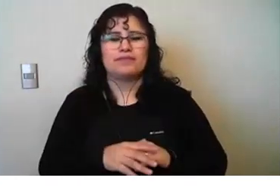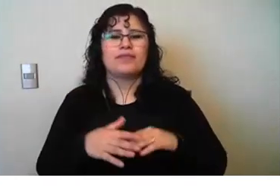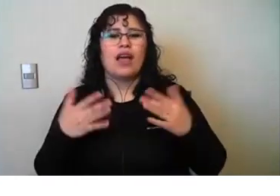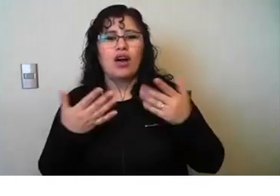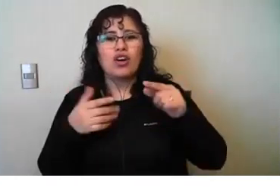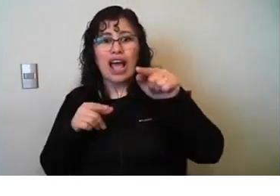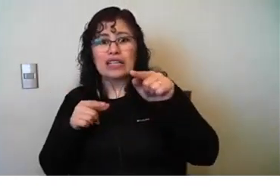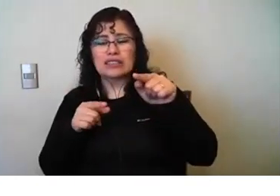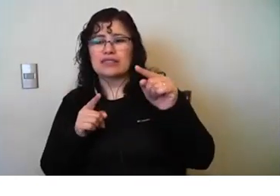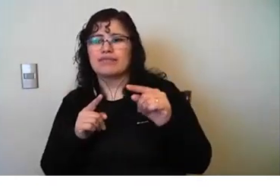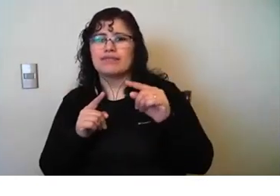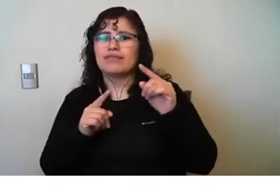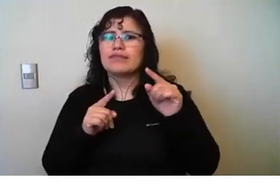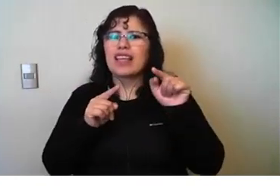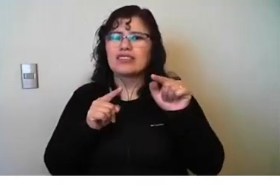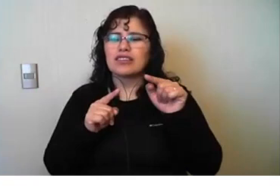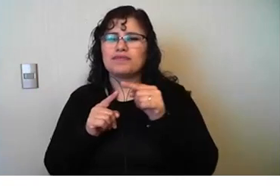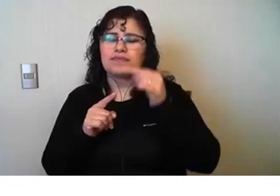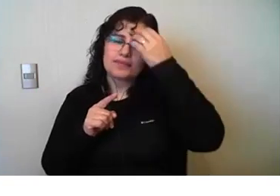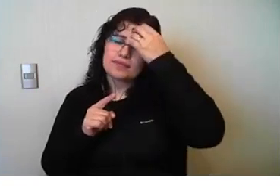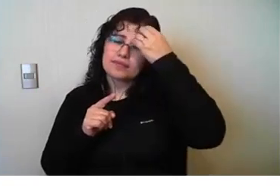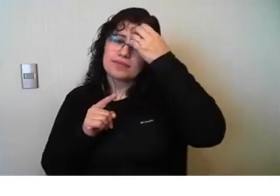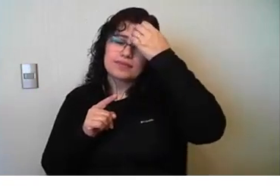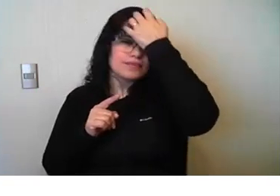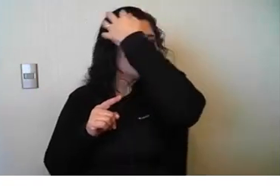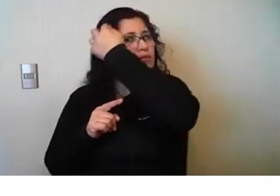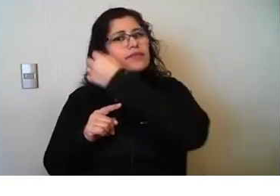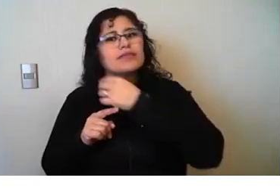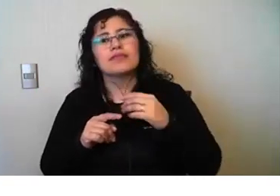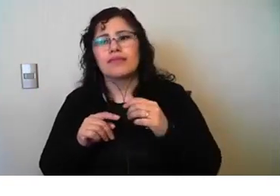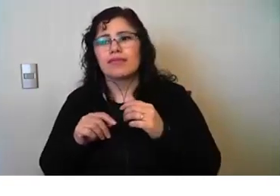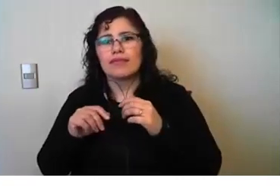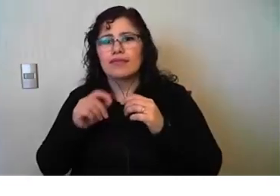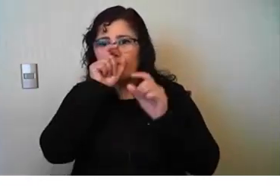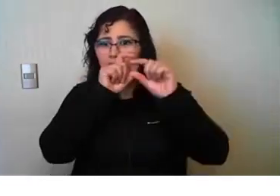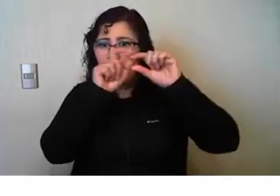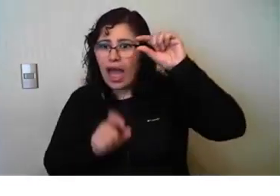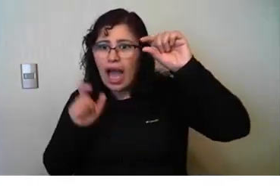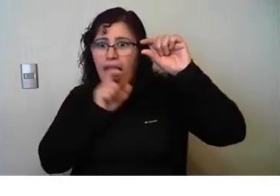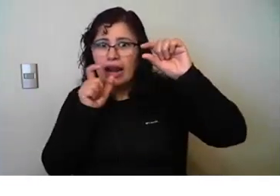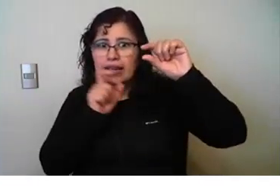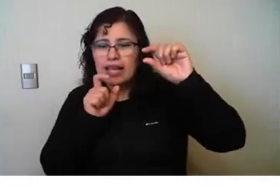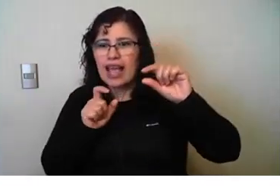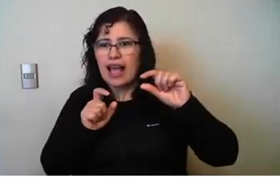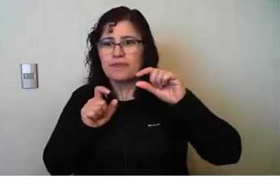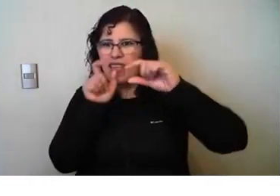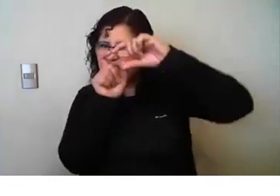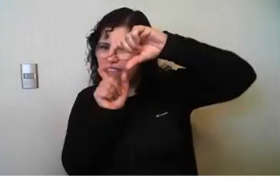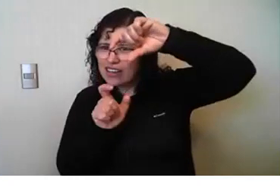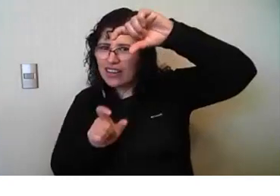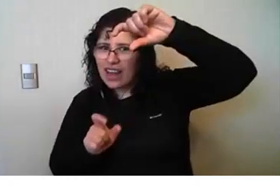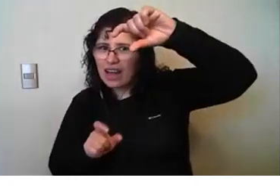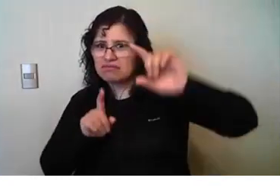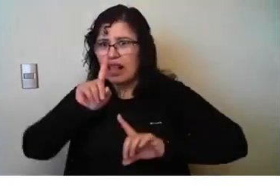vertebral, ¿cierto? Y que va a irrigar, ¿cierto? Parte de la médula espinal. Y los otros elementos importantes que